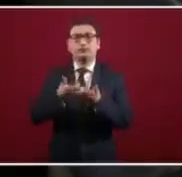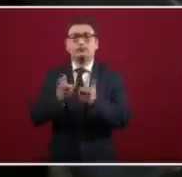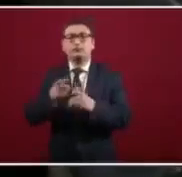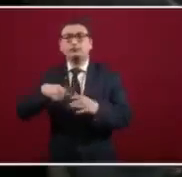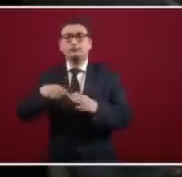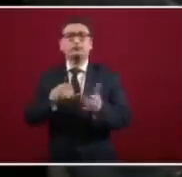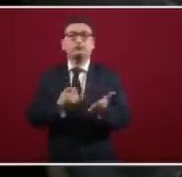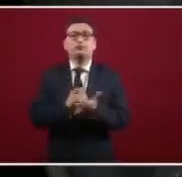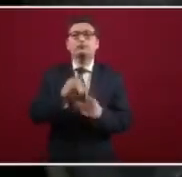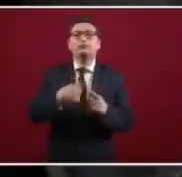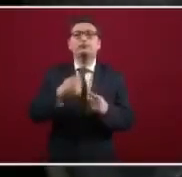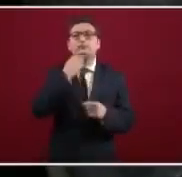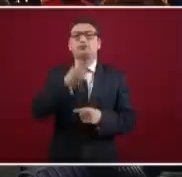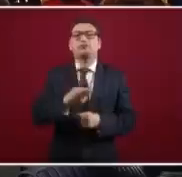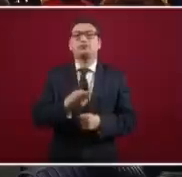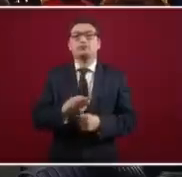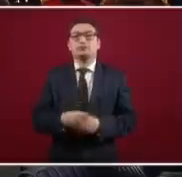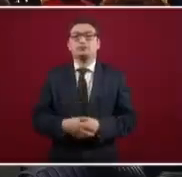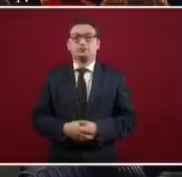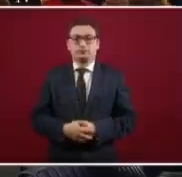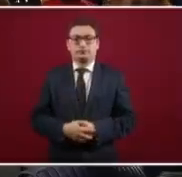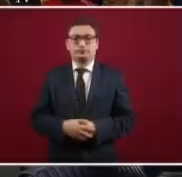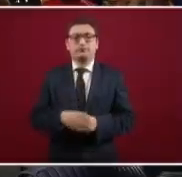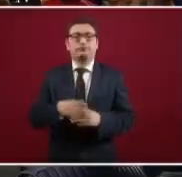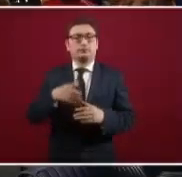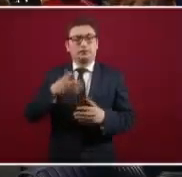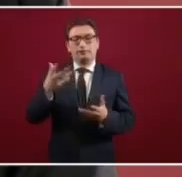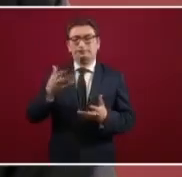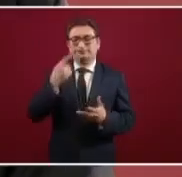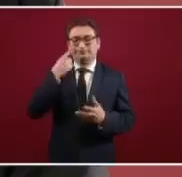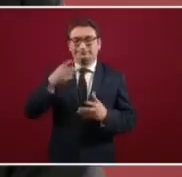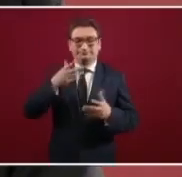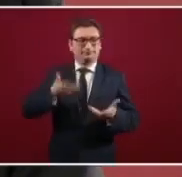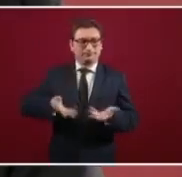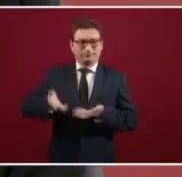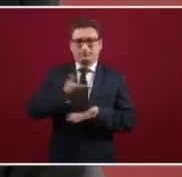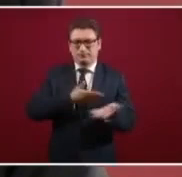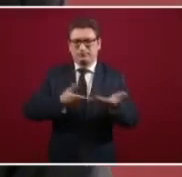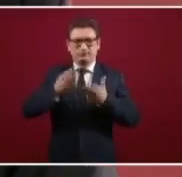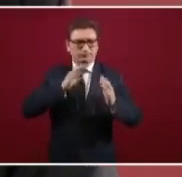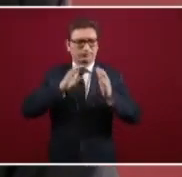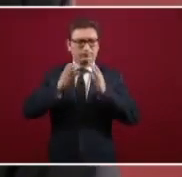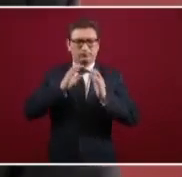si lo dijo bueno es que hay comunicación desde